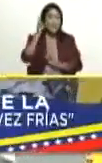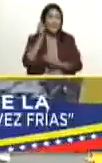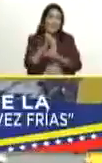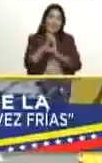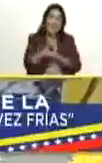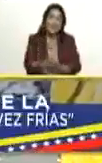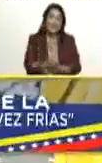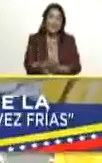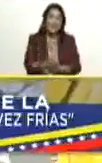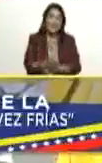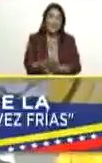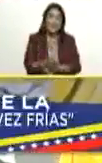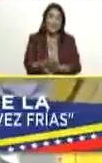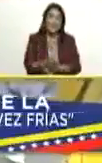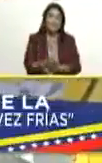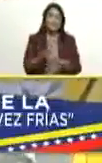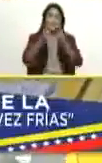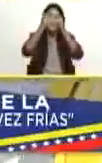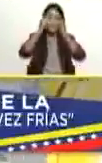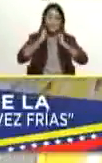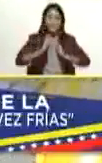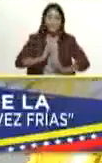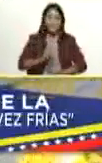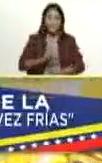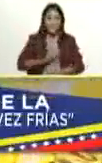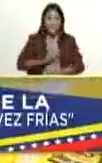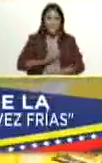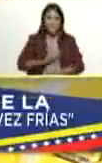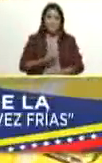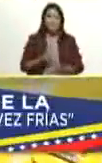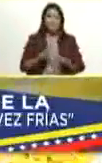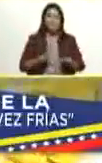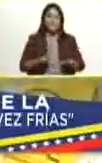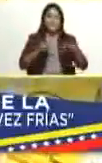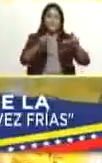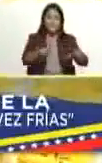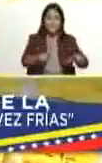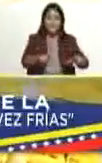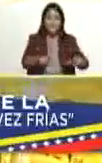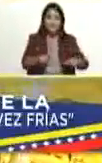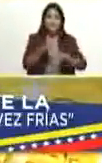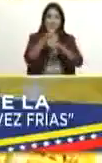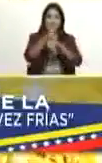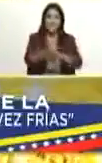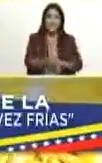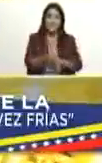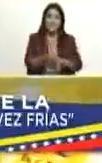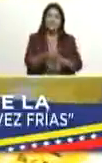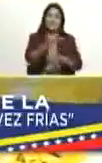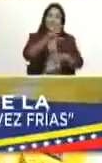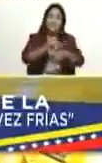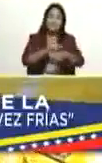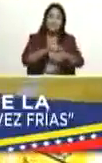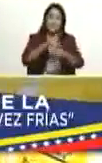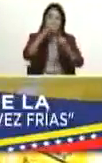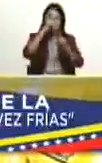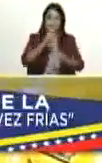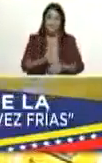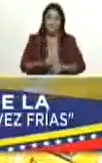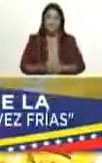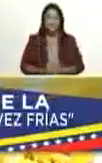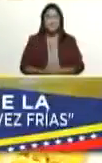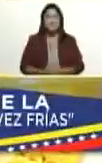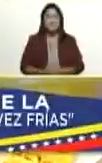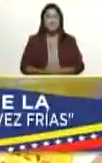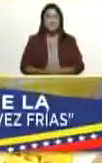quienes va a recibir o recibe en este momento su medalla, su título que la confiere como nueva profesional de la salud. Ha